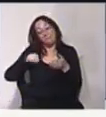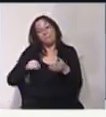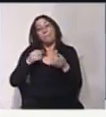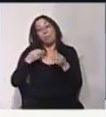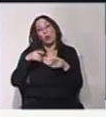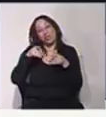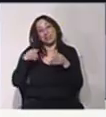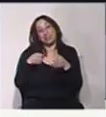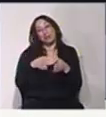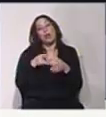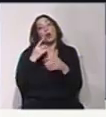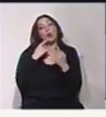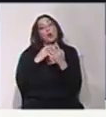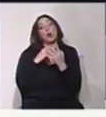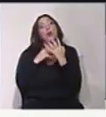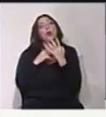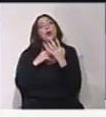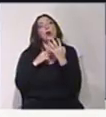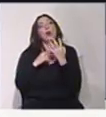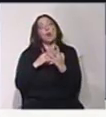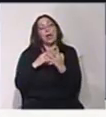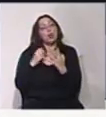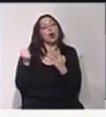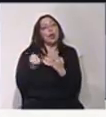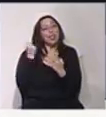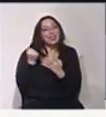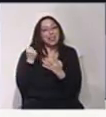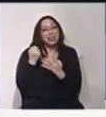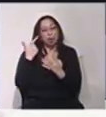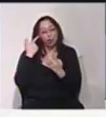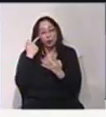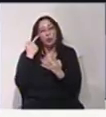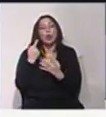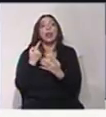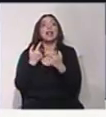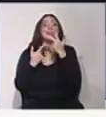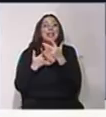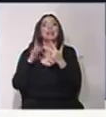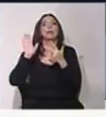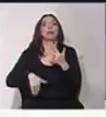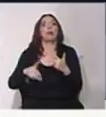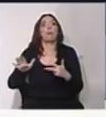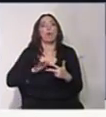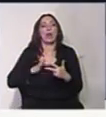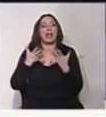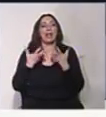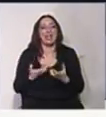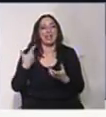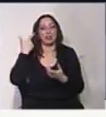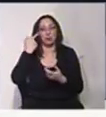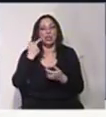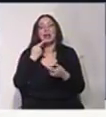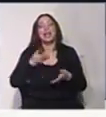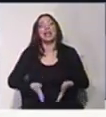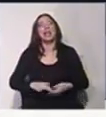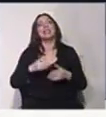son de cuatro intentos, tres son mujeres. Por lo tanto, queda muy asociado también a la cuestión de género, el llamado